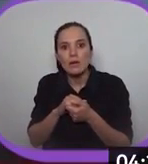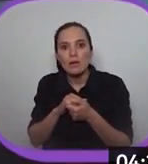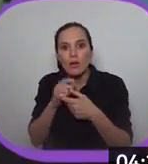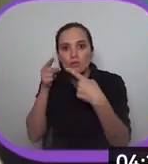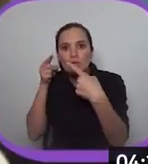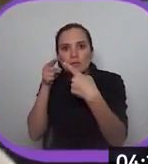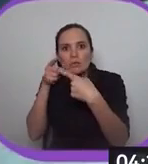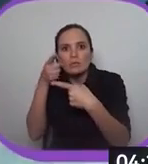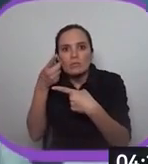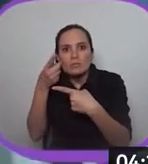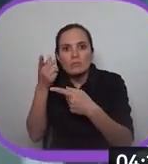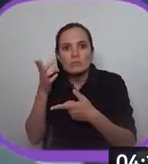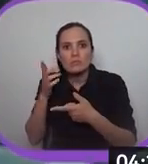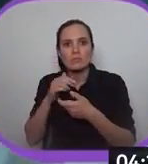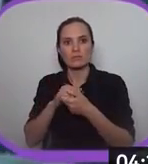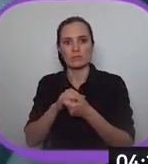Los Zark.